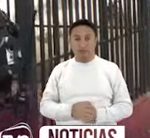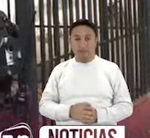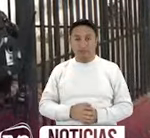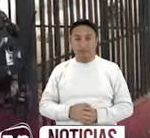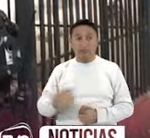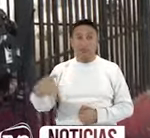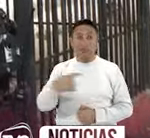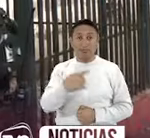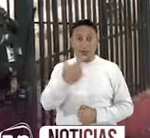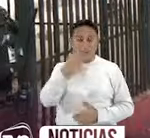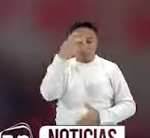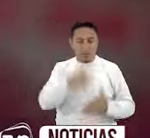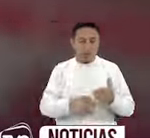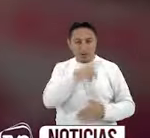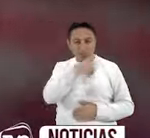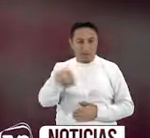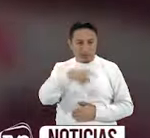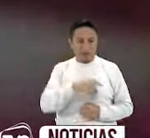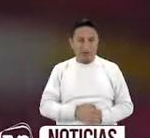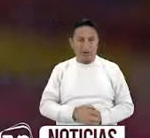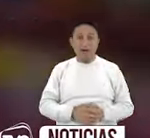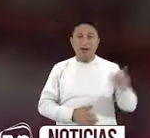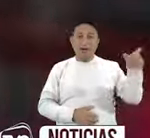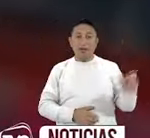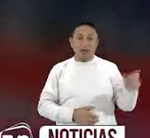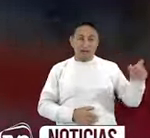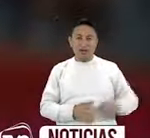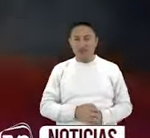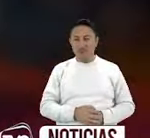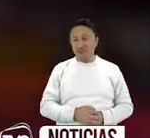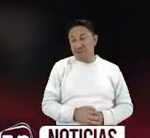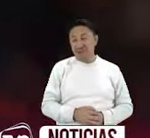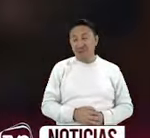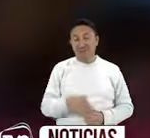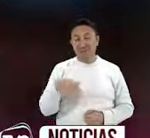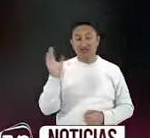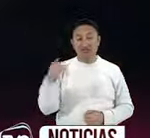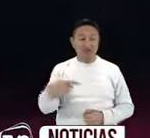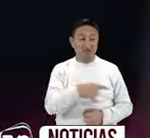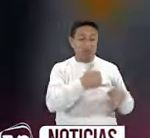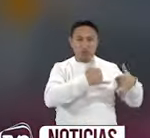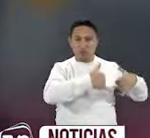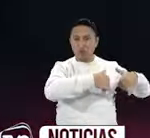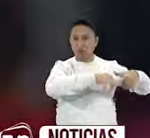una prohibición, en la capital, lamentablemente, se siguen realizando esas prácticas.